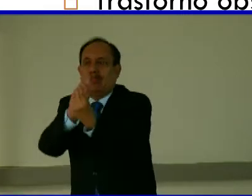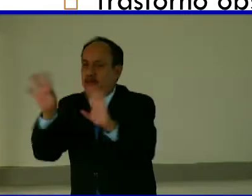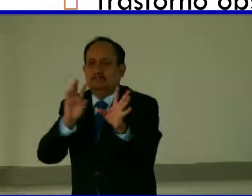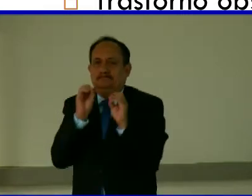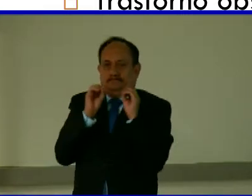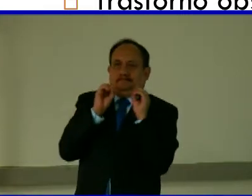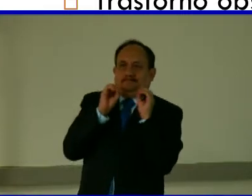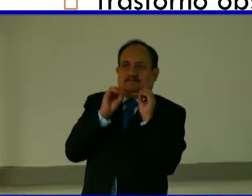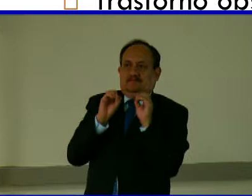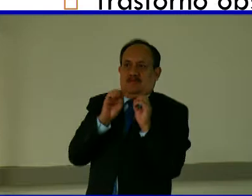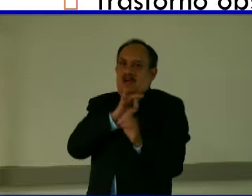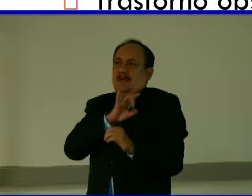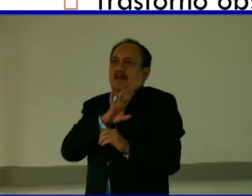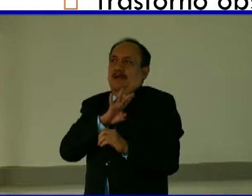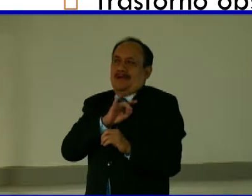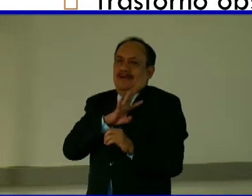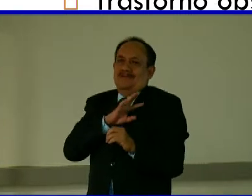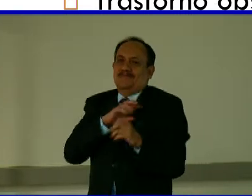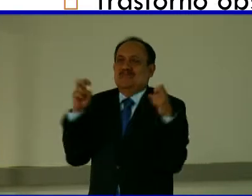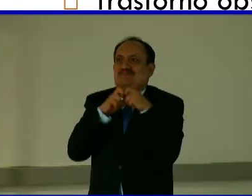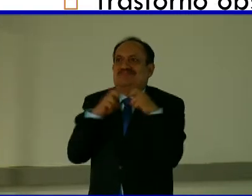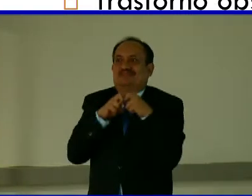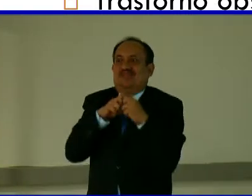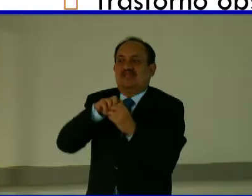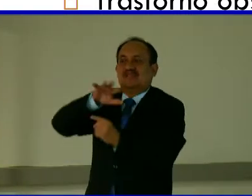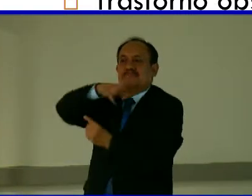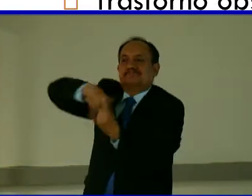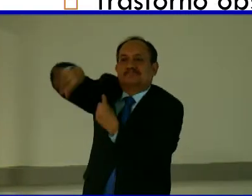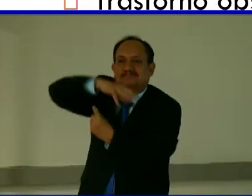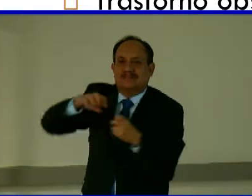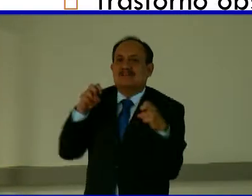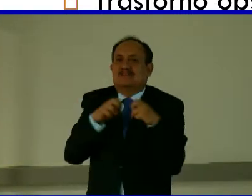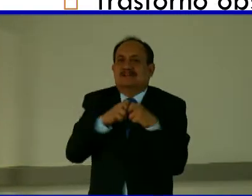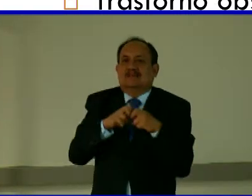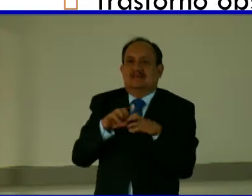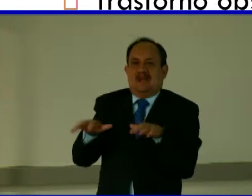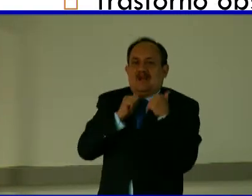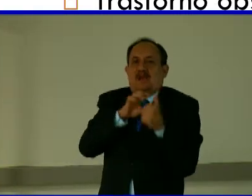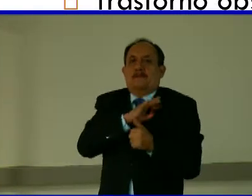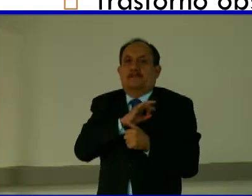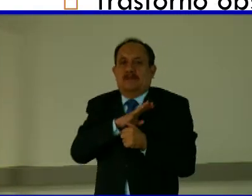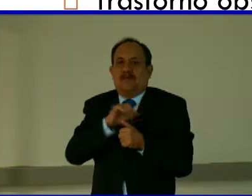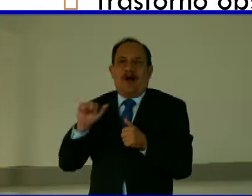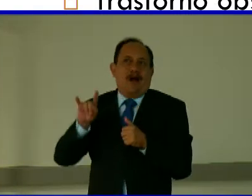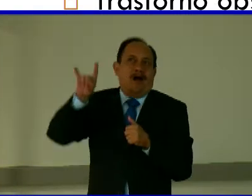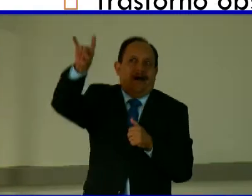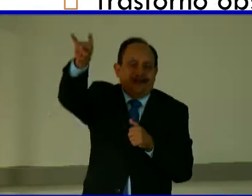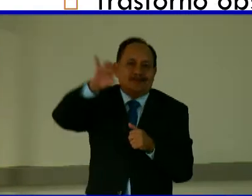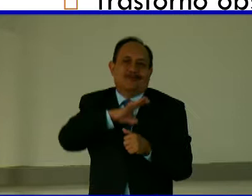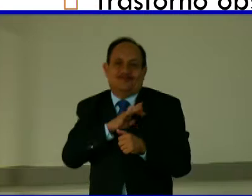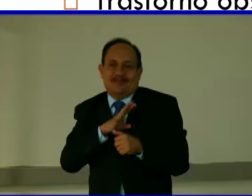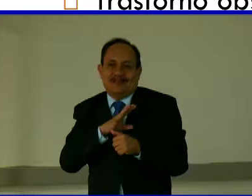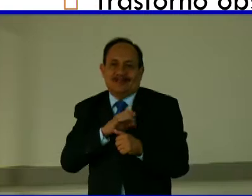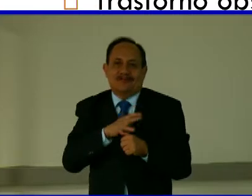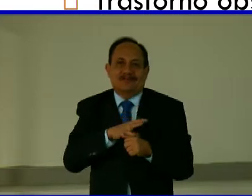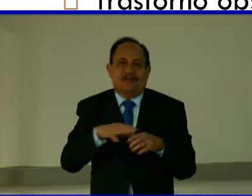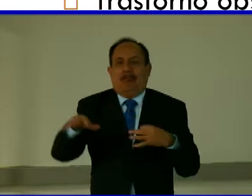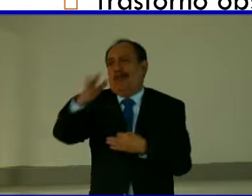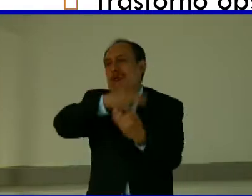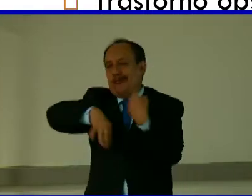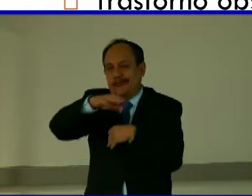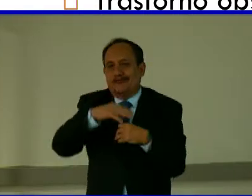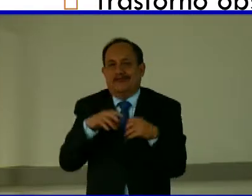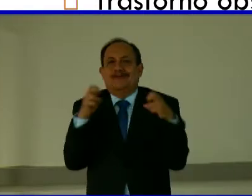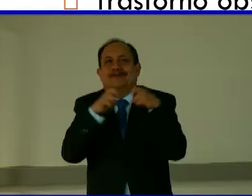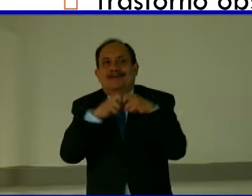Fobia específica, trastorno de ansiedad social, trastorno de pánico, agorafobia, trastornos de ansiedad generalizados, trastornos de